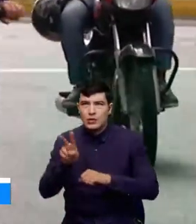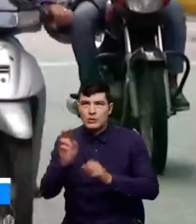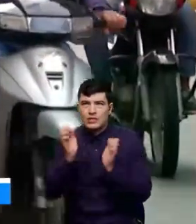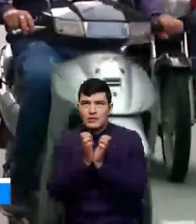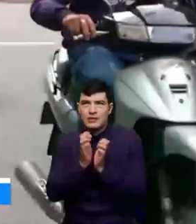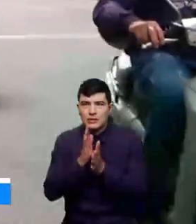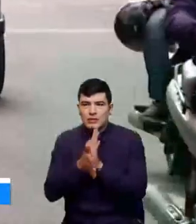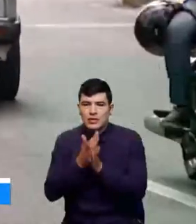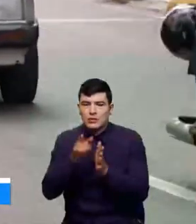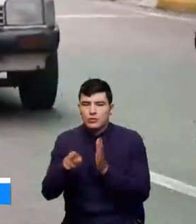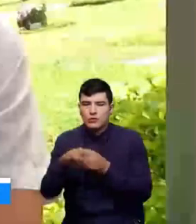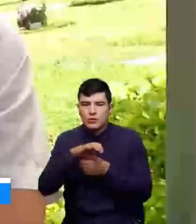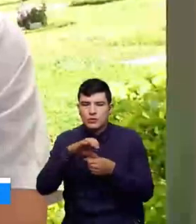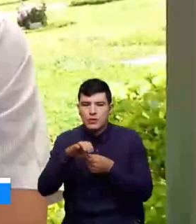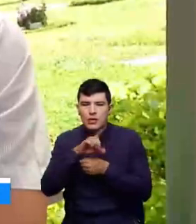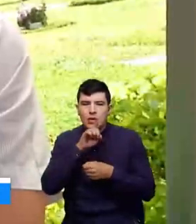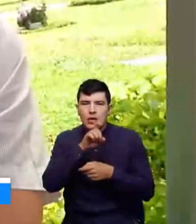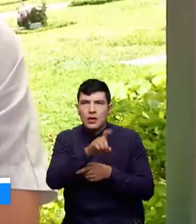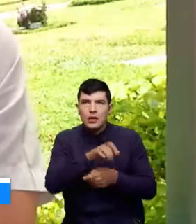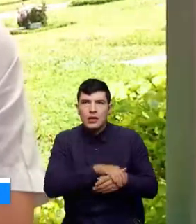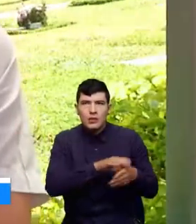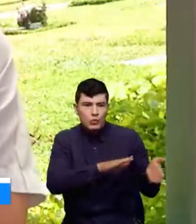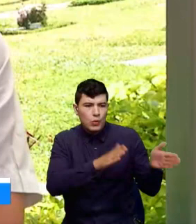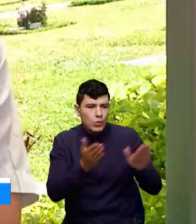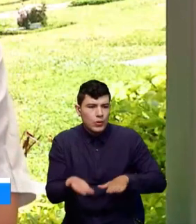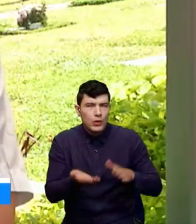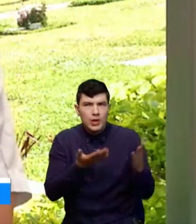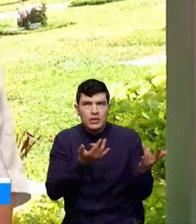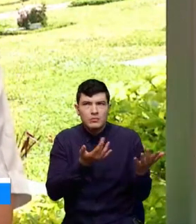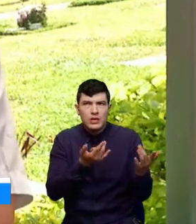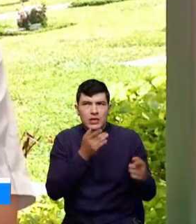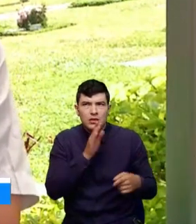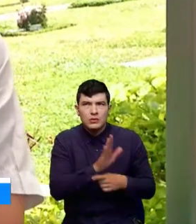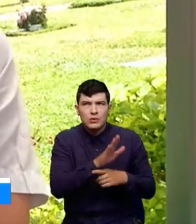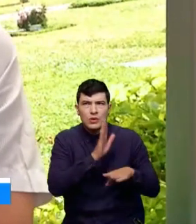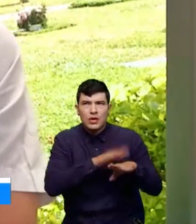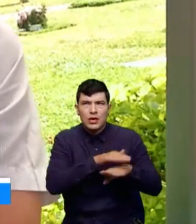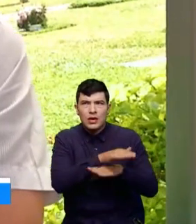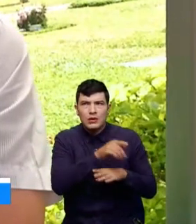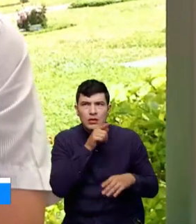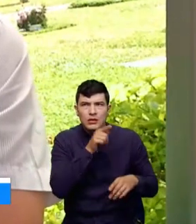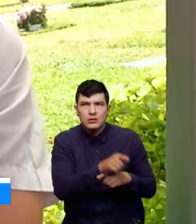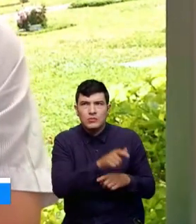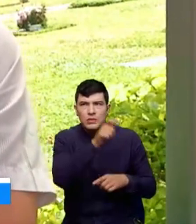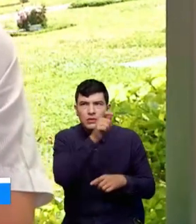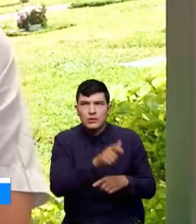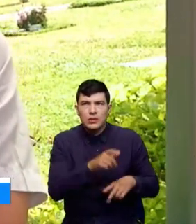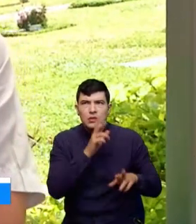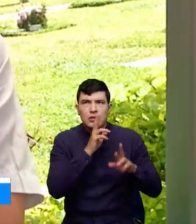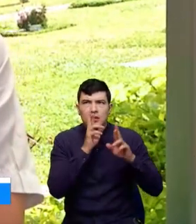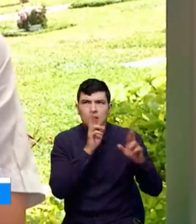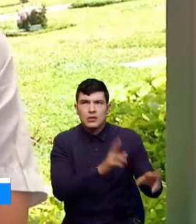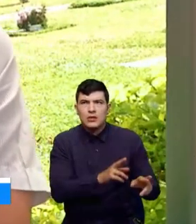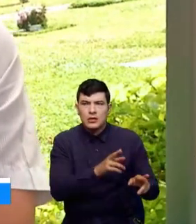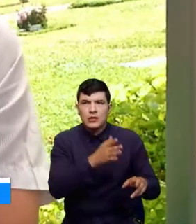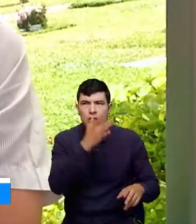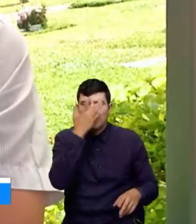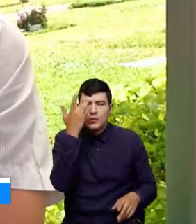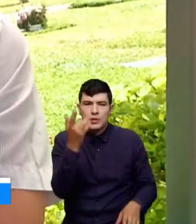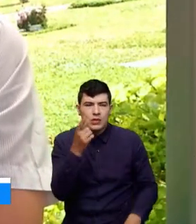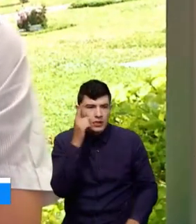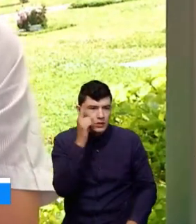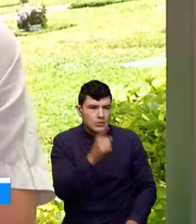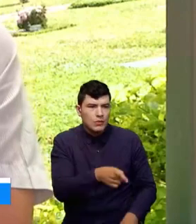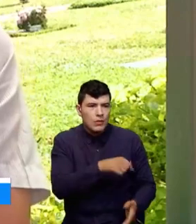de bucaramanga falleció esperando que el que le causó esto y respondiera por x por